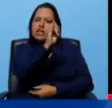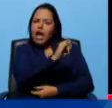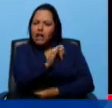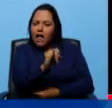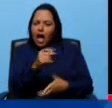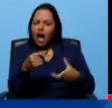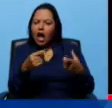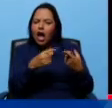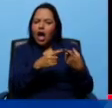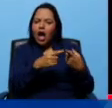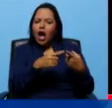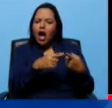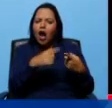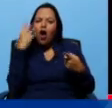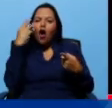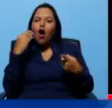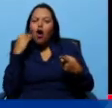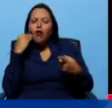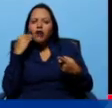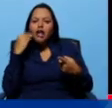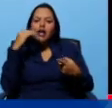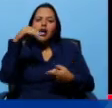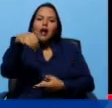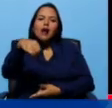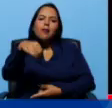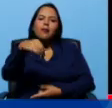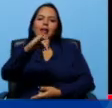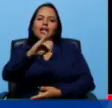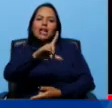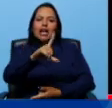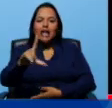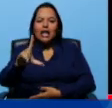generación Millennium.